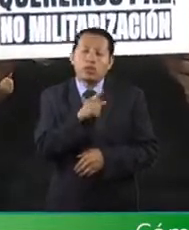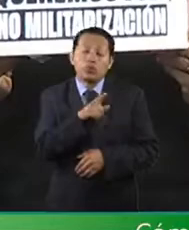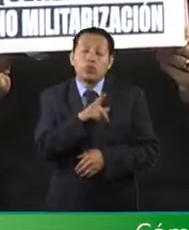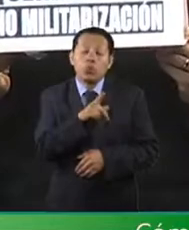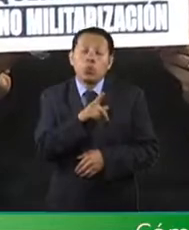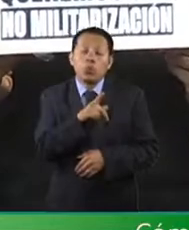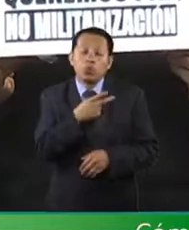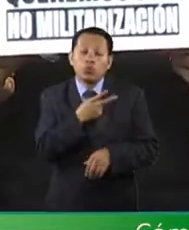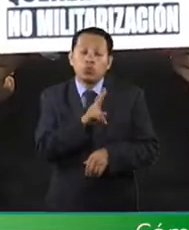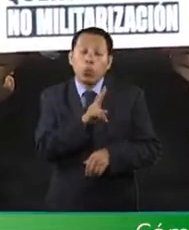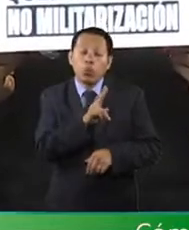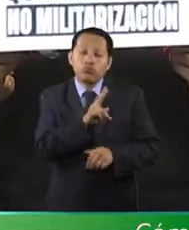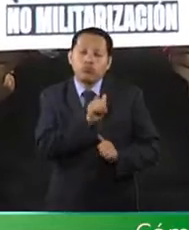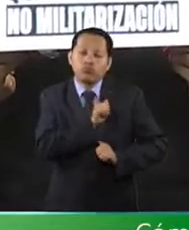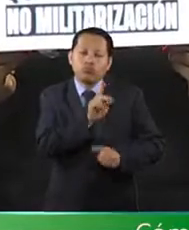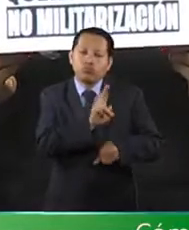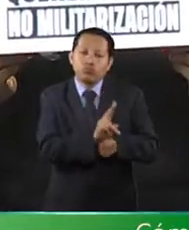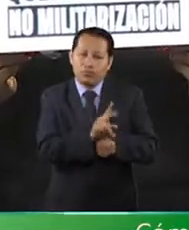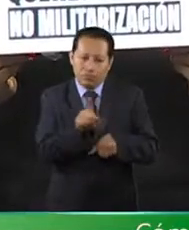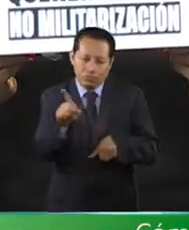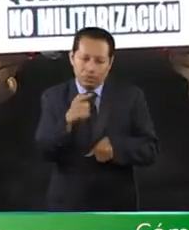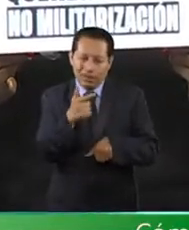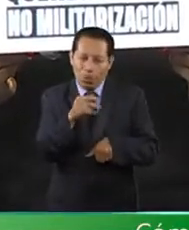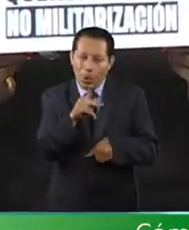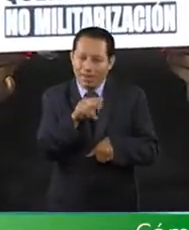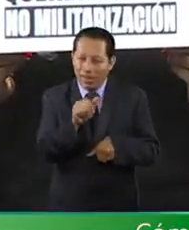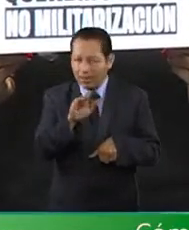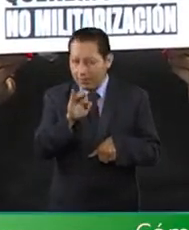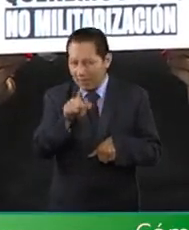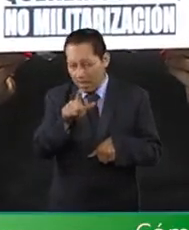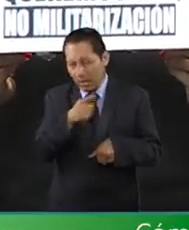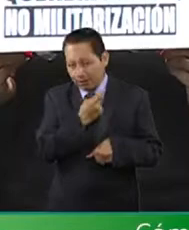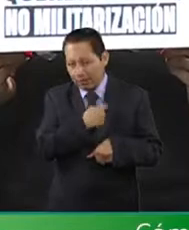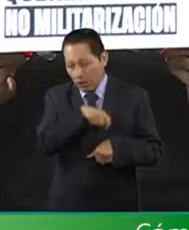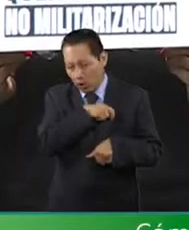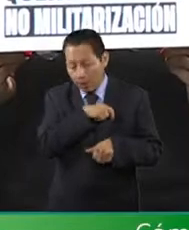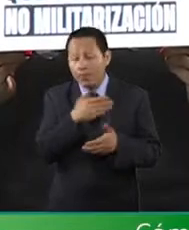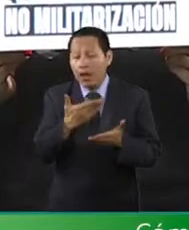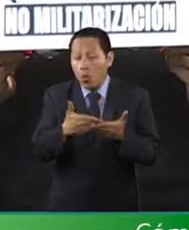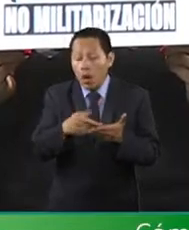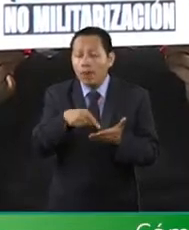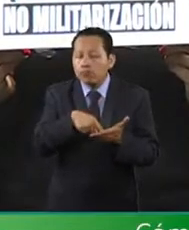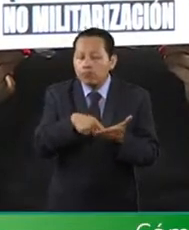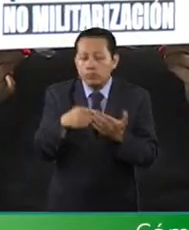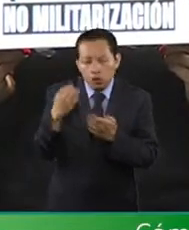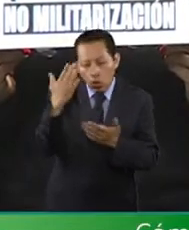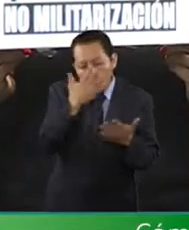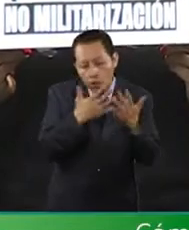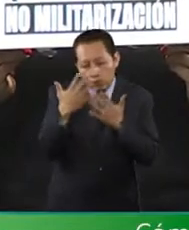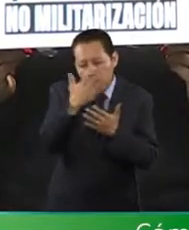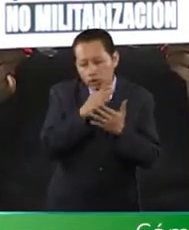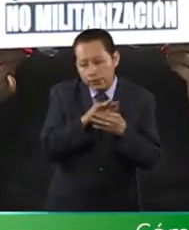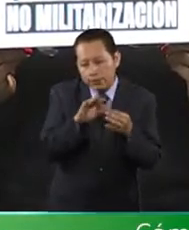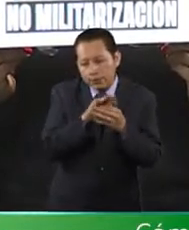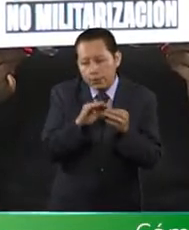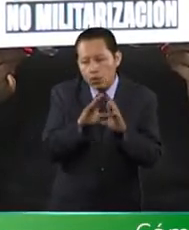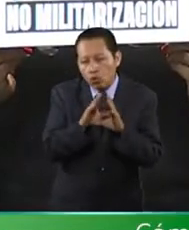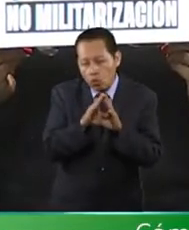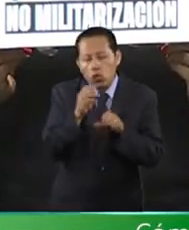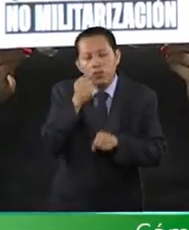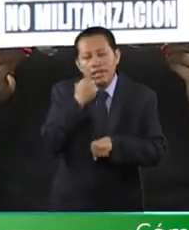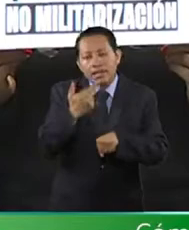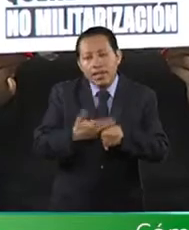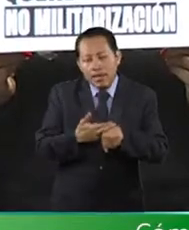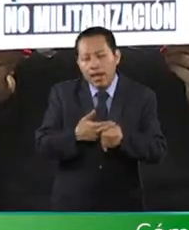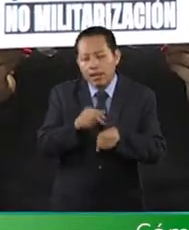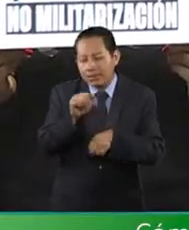y han dejado sentir aquí en la argumentación confusa que se da la bota de la secretaría